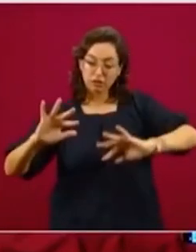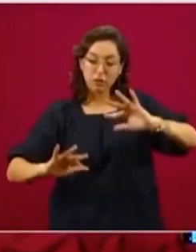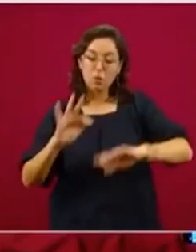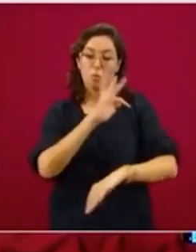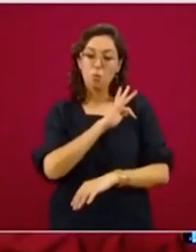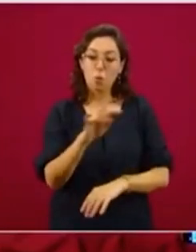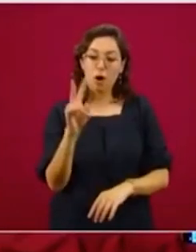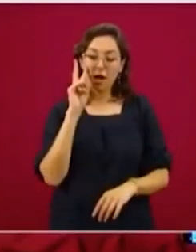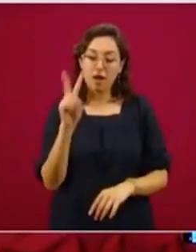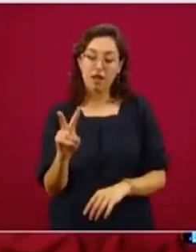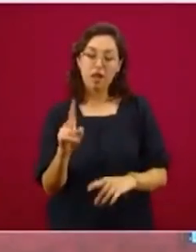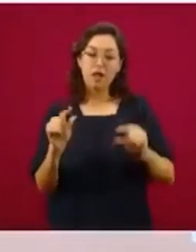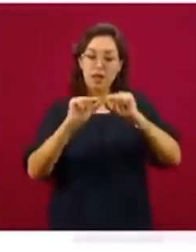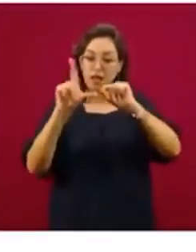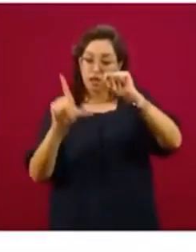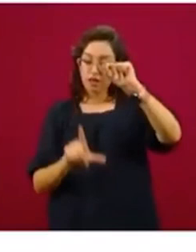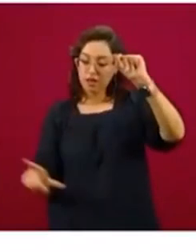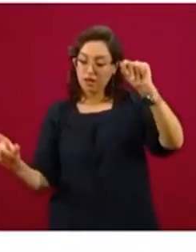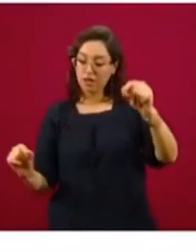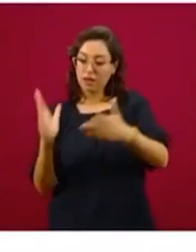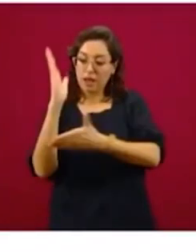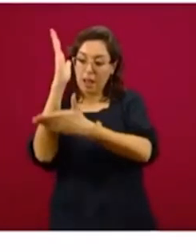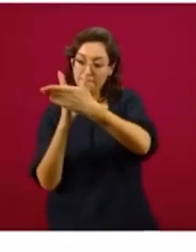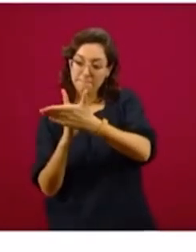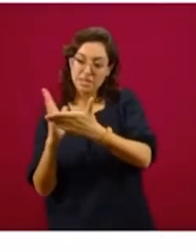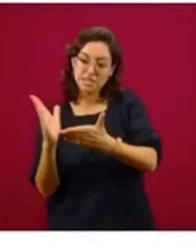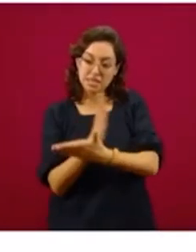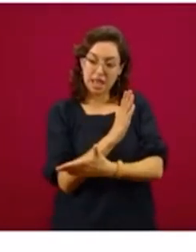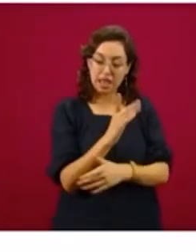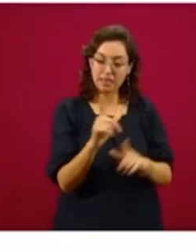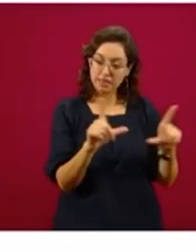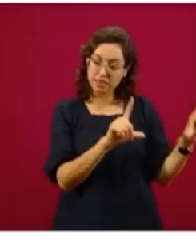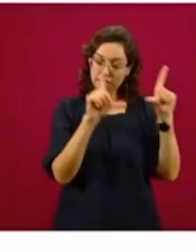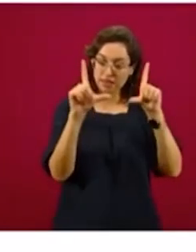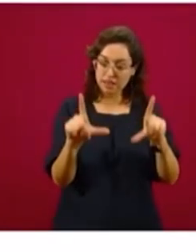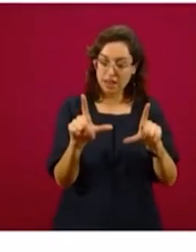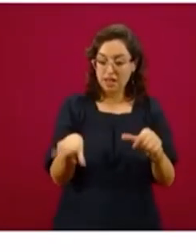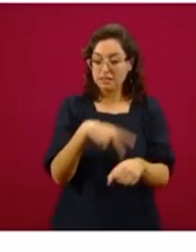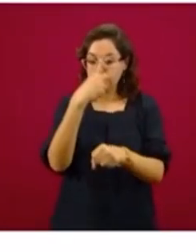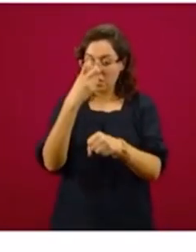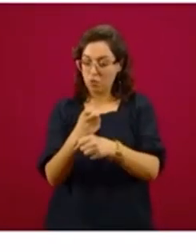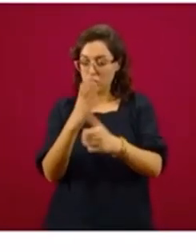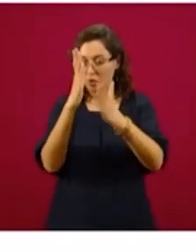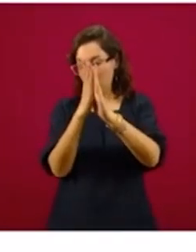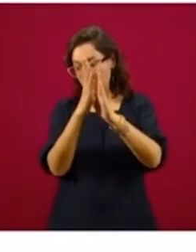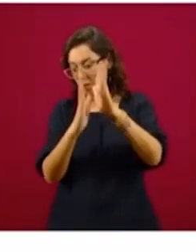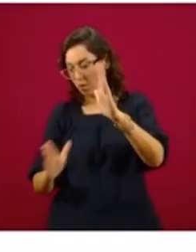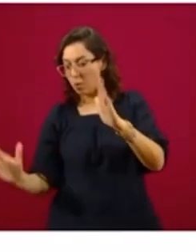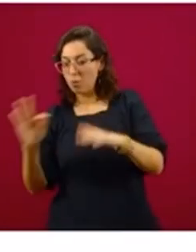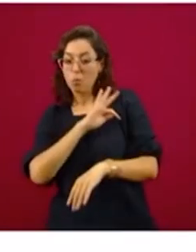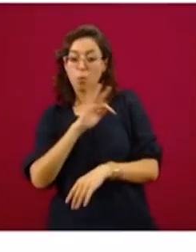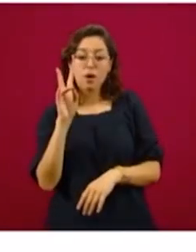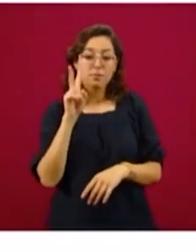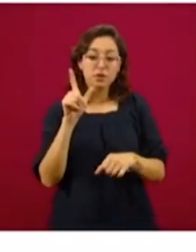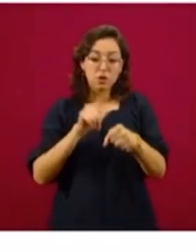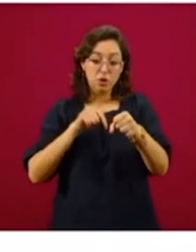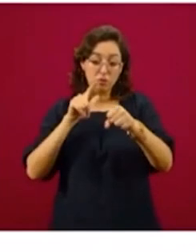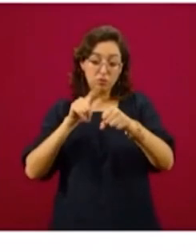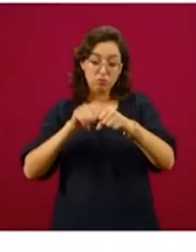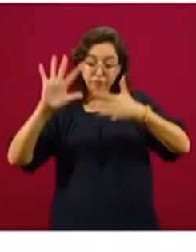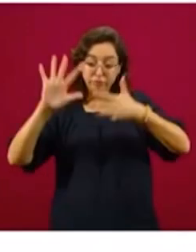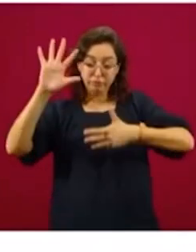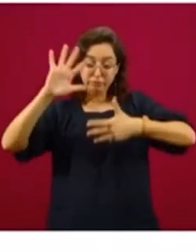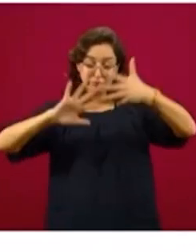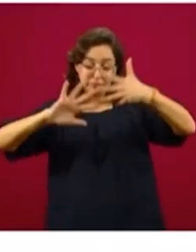país en la primera diapositiva en la mitad del país en la segunda diapositiva y pueden ver todo un mosaico aquí lo que estamos